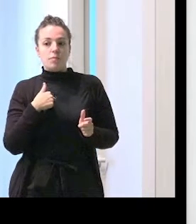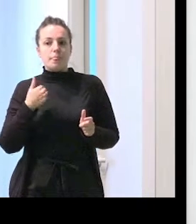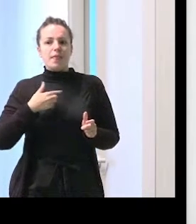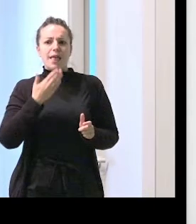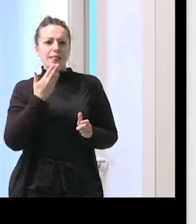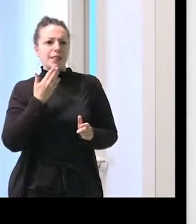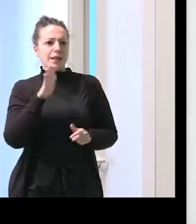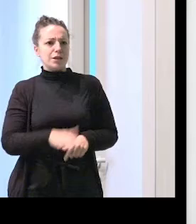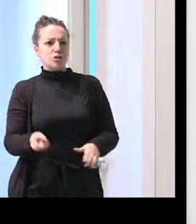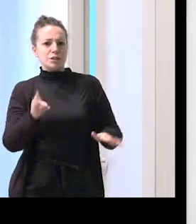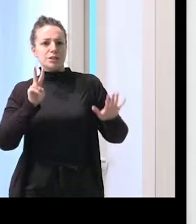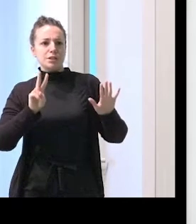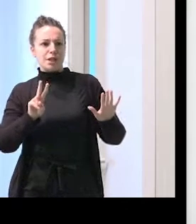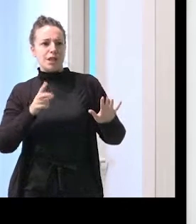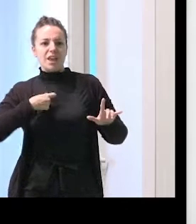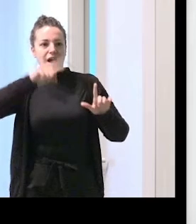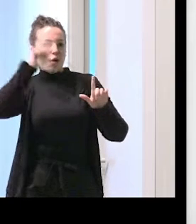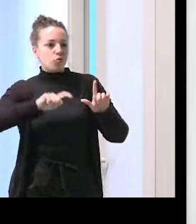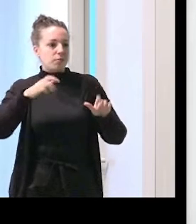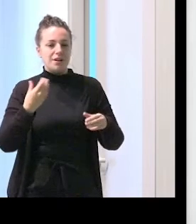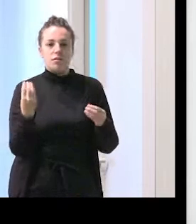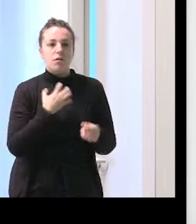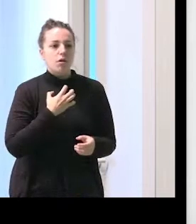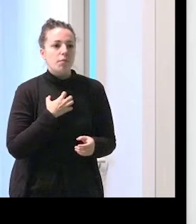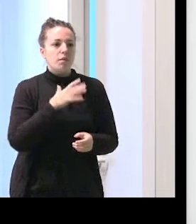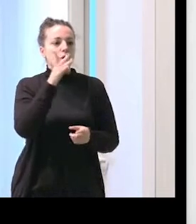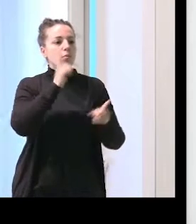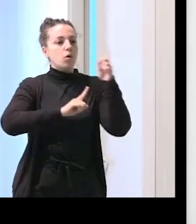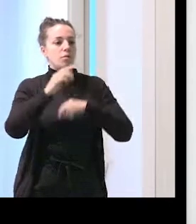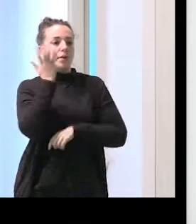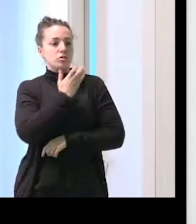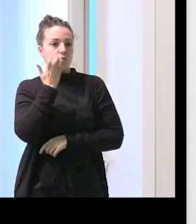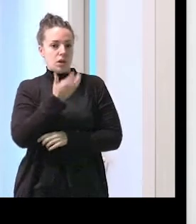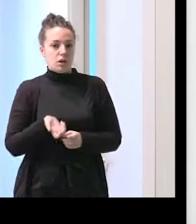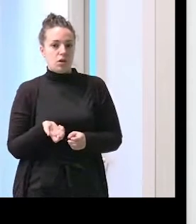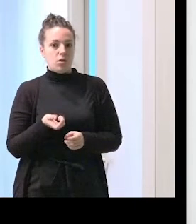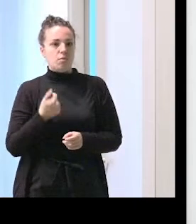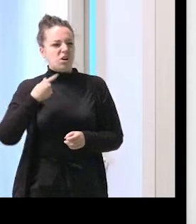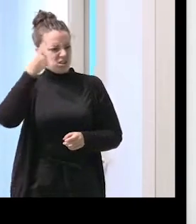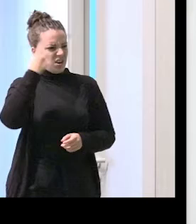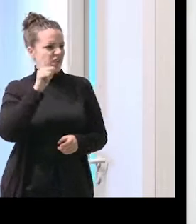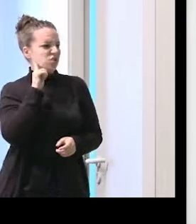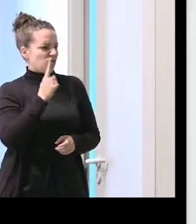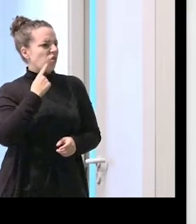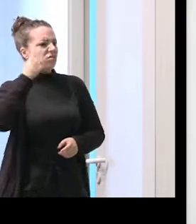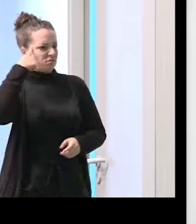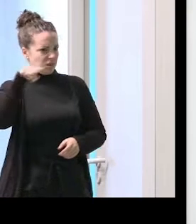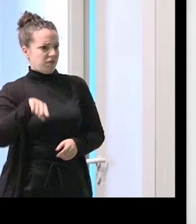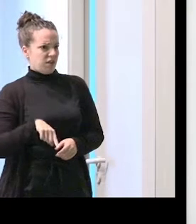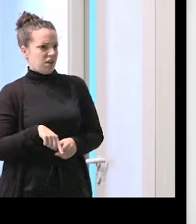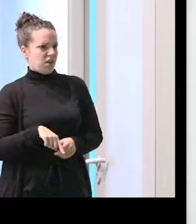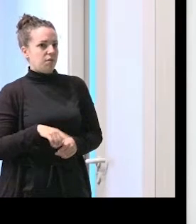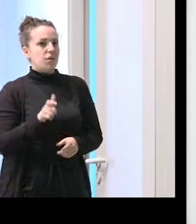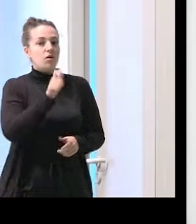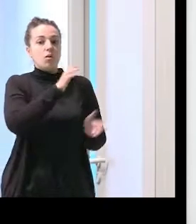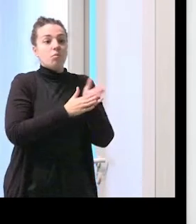7 años que no había forma de hacerle una audiometría. Y tenía problemas en el colegio. Lo que él sí sabía que era sordo, los que no sabían que eran sordos eran los demás, y lo